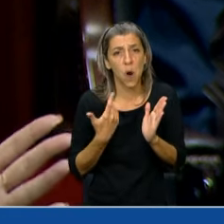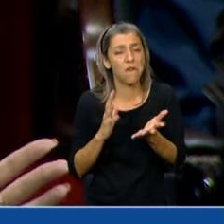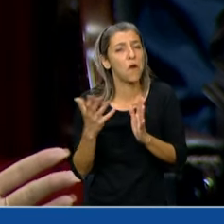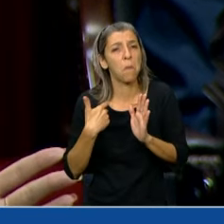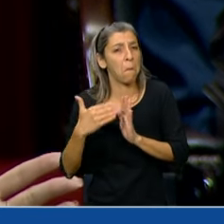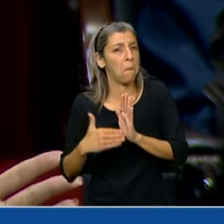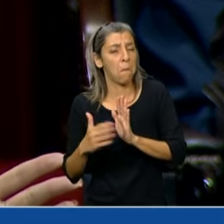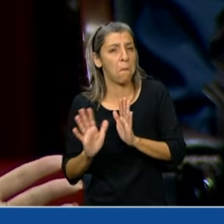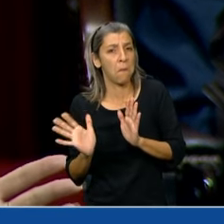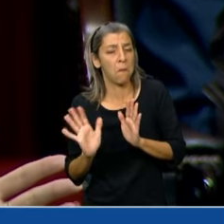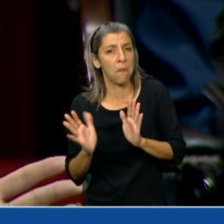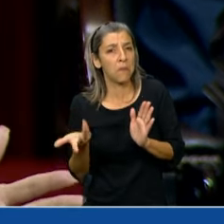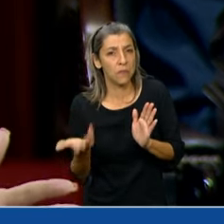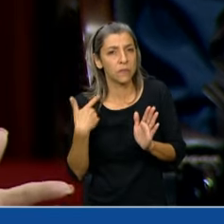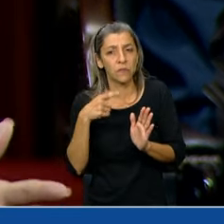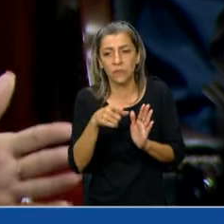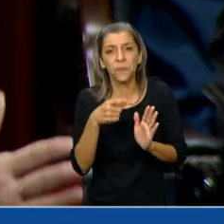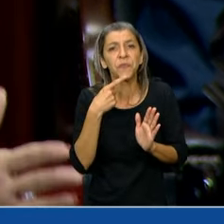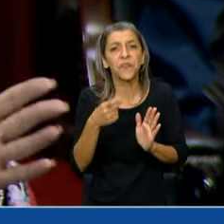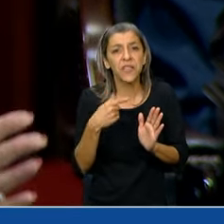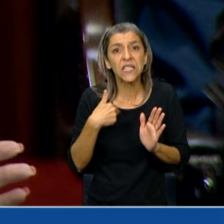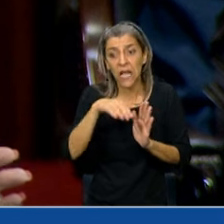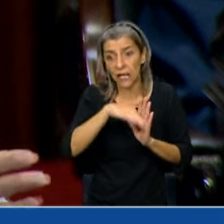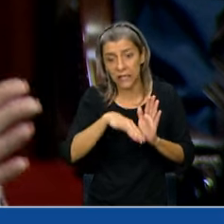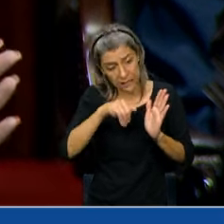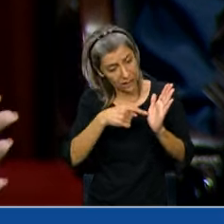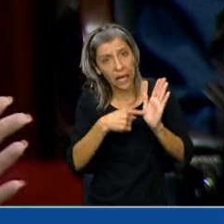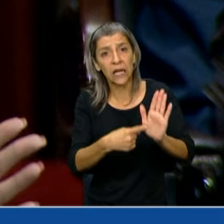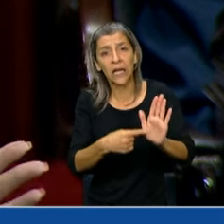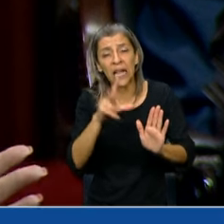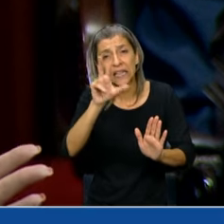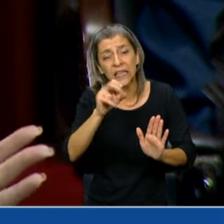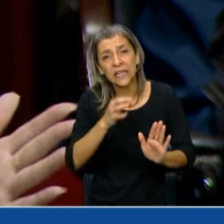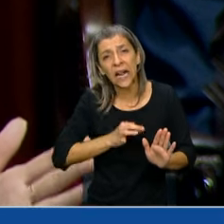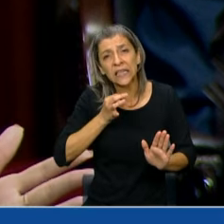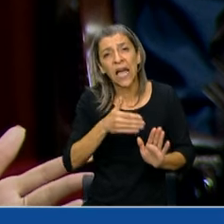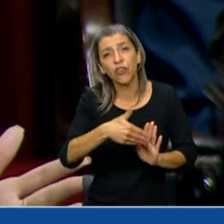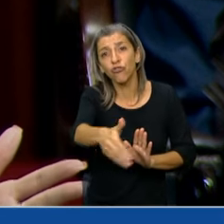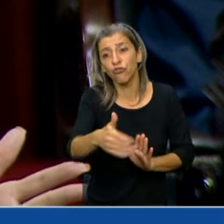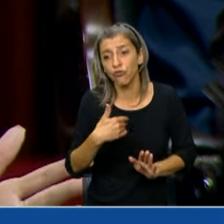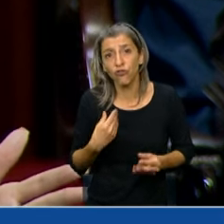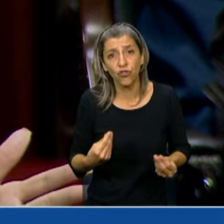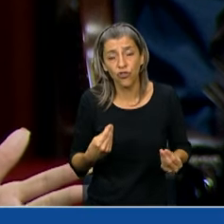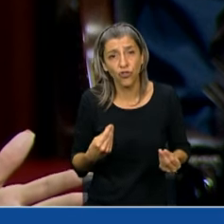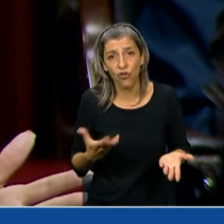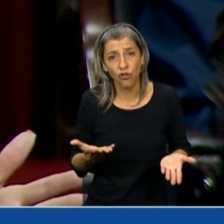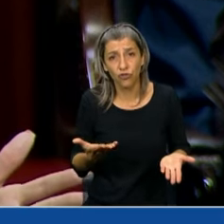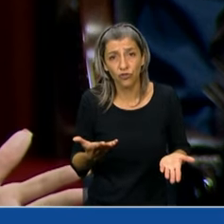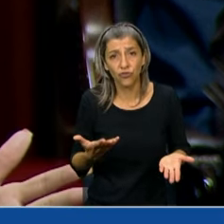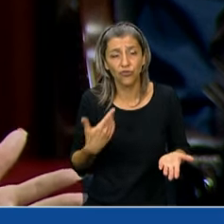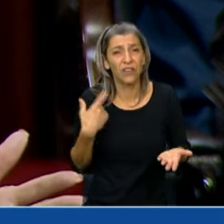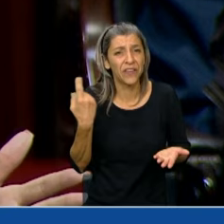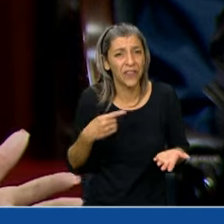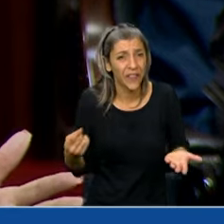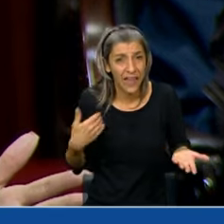muy por el contrario lo que hace es convalidar 30 años de mala praxis 30 años de